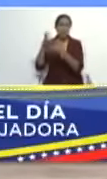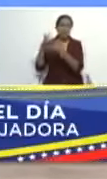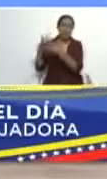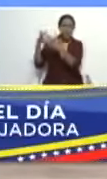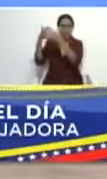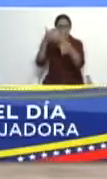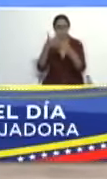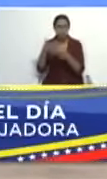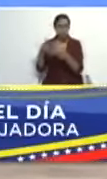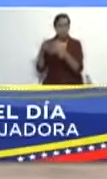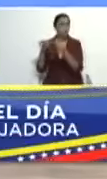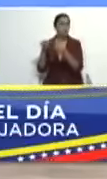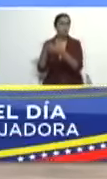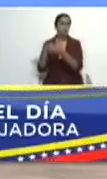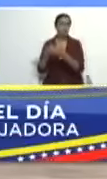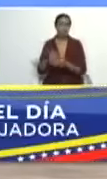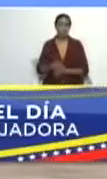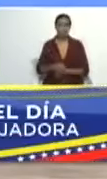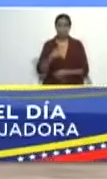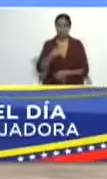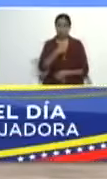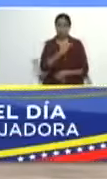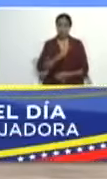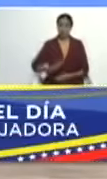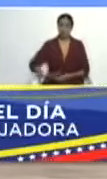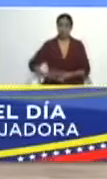Yo soy un presidente obrero.